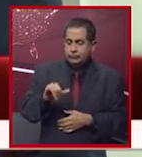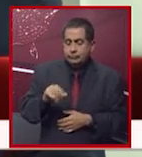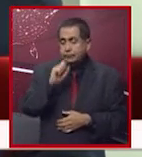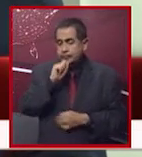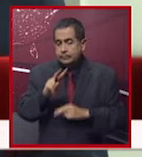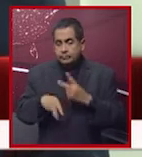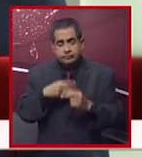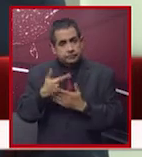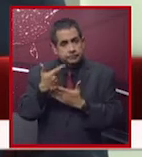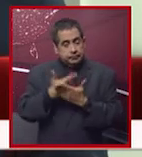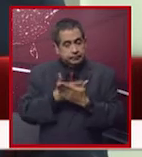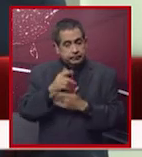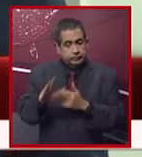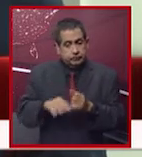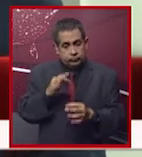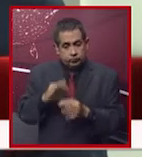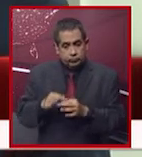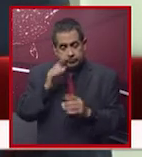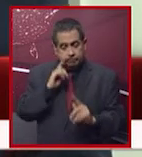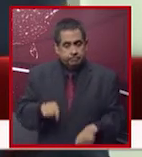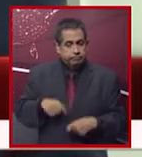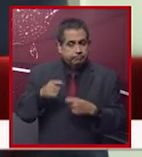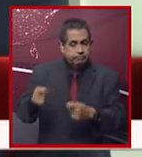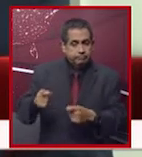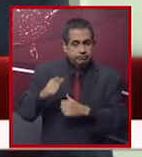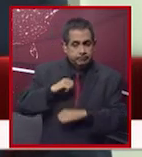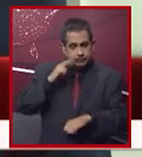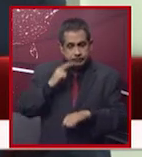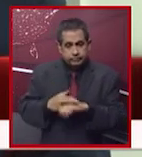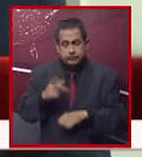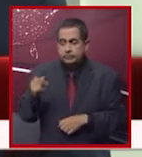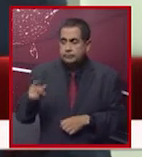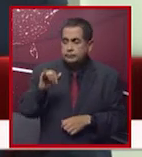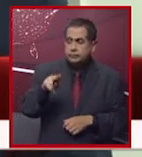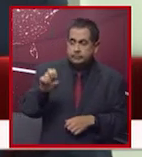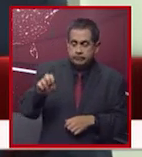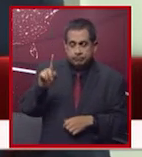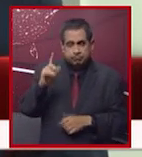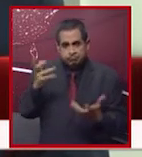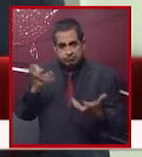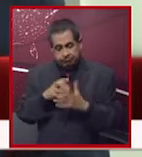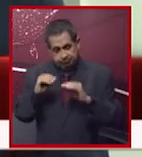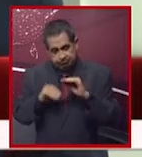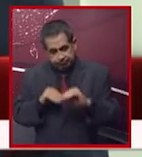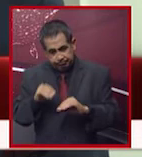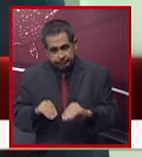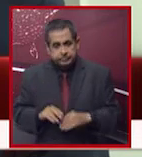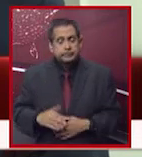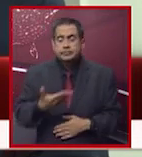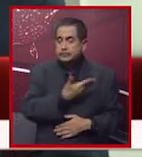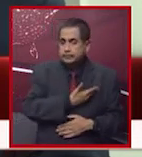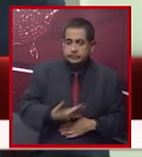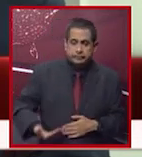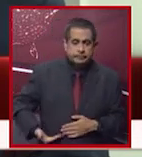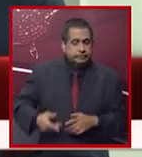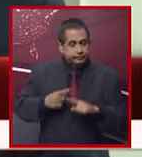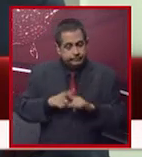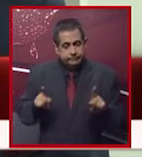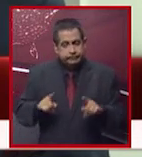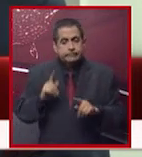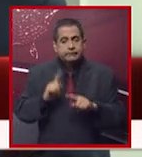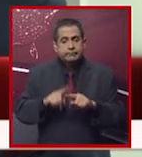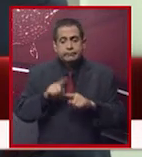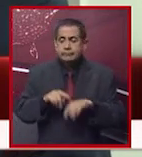lista nacional, que esa asignación también le corresponde al Consejo General del INE. La votación presidencial, en cambio,